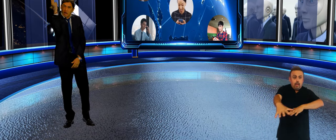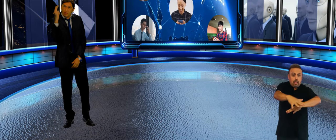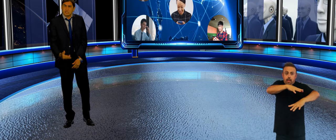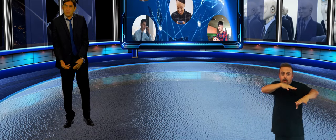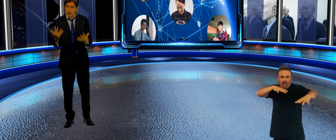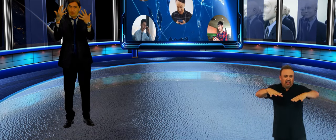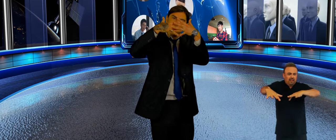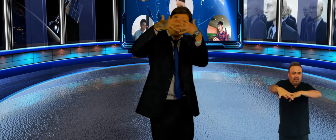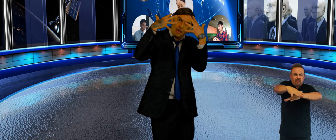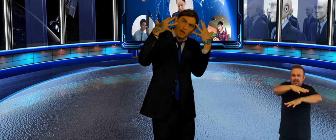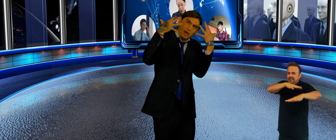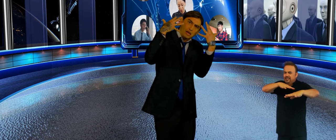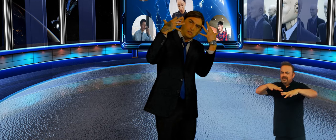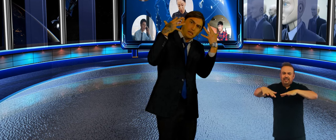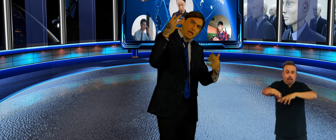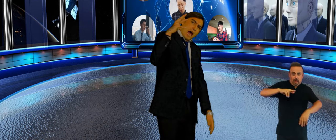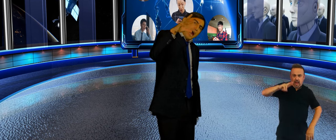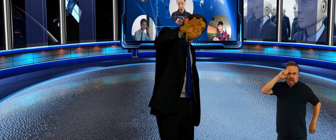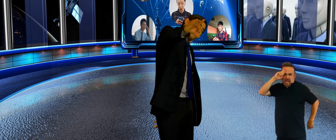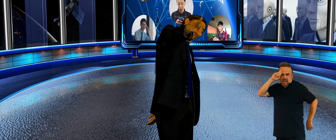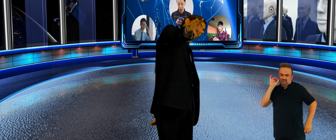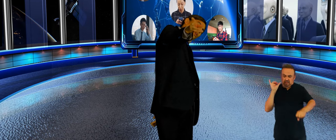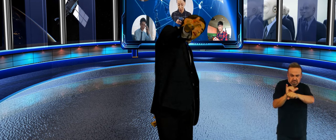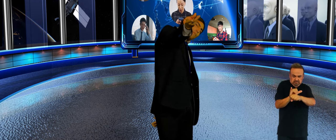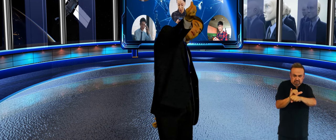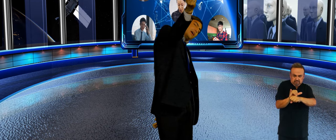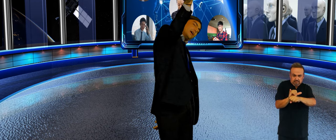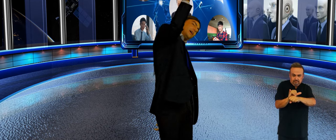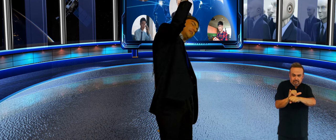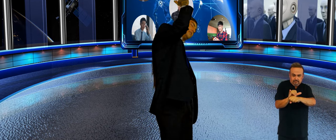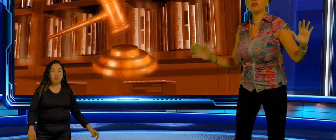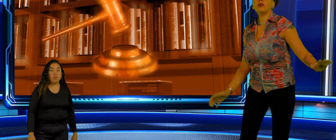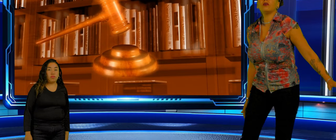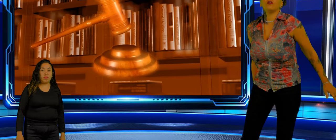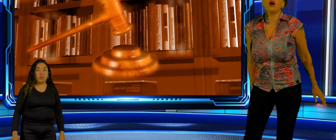propio. Redes envuelven redes, alambre de cobre cubriendo las pieles.